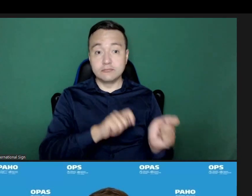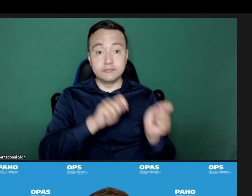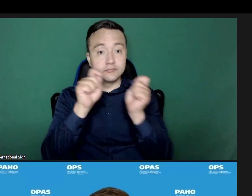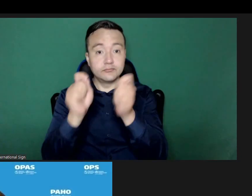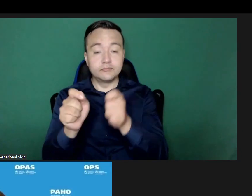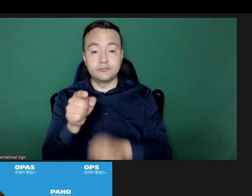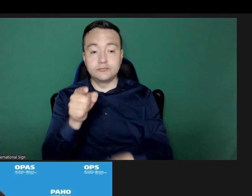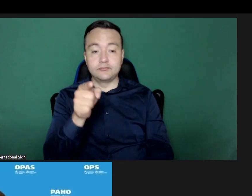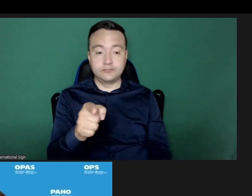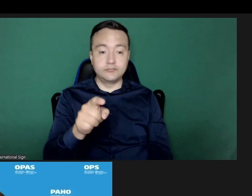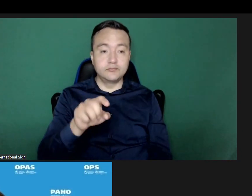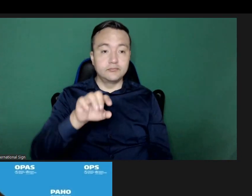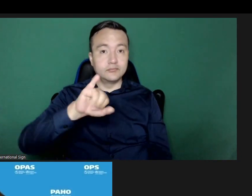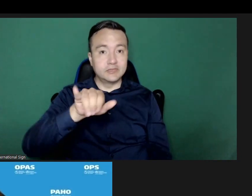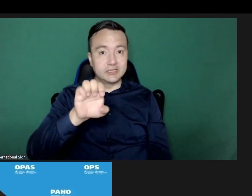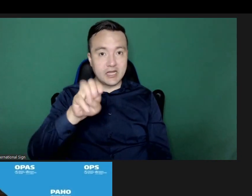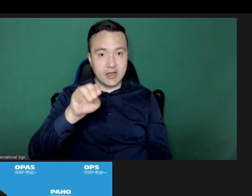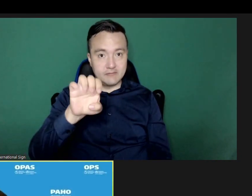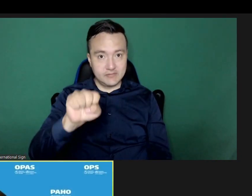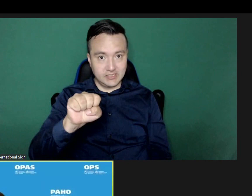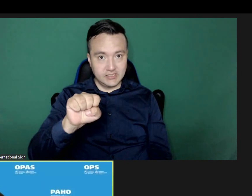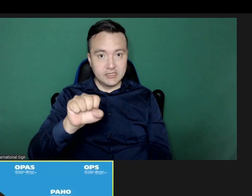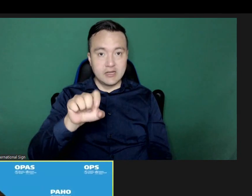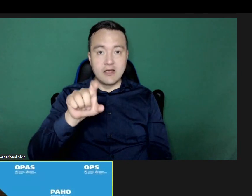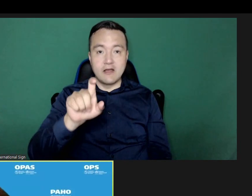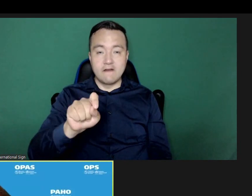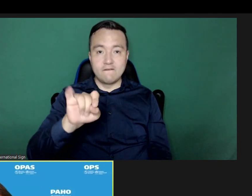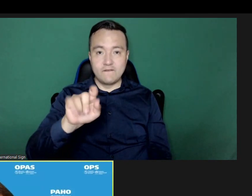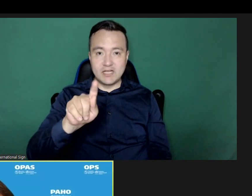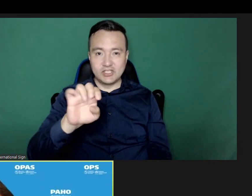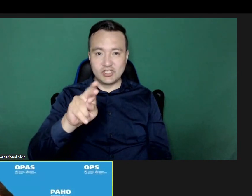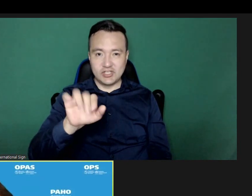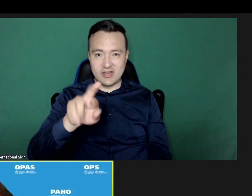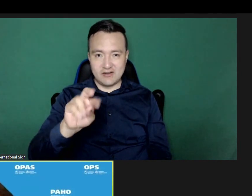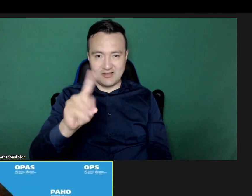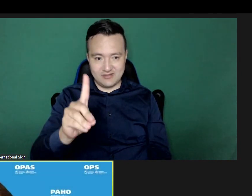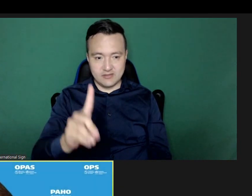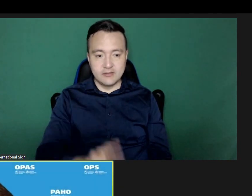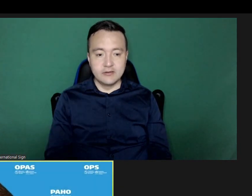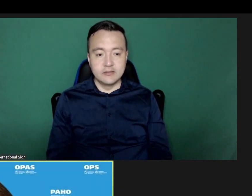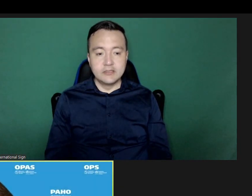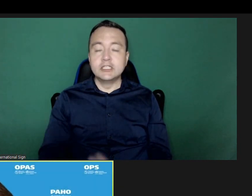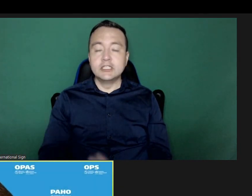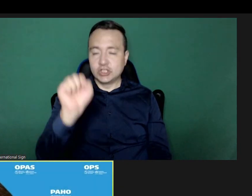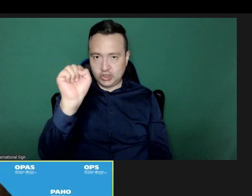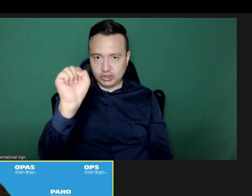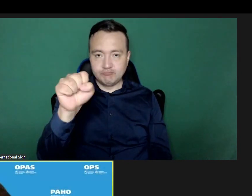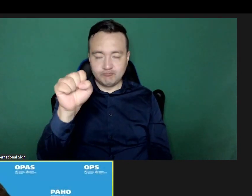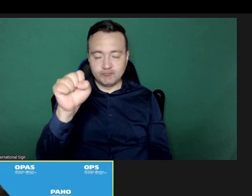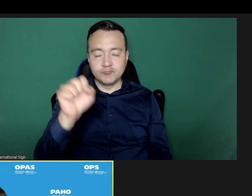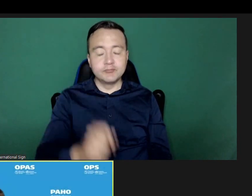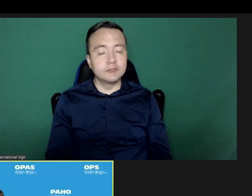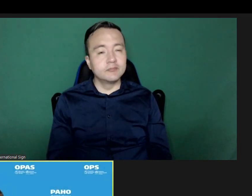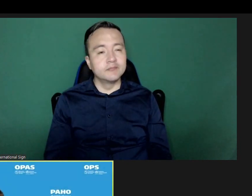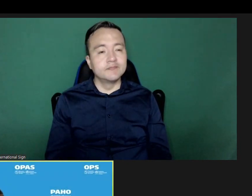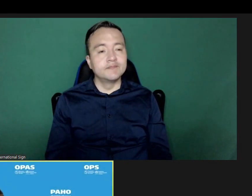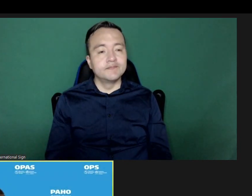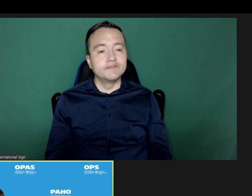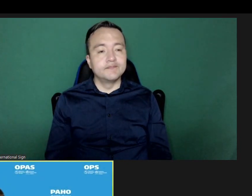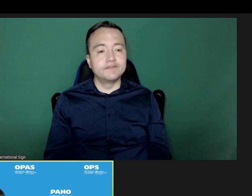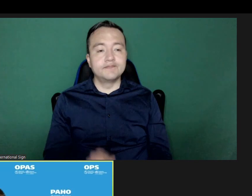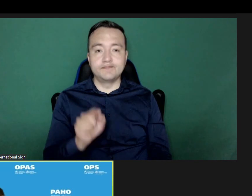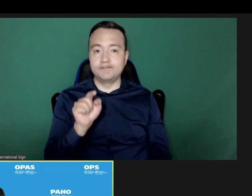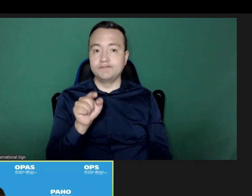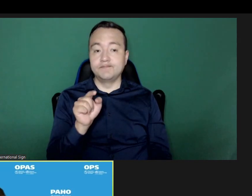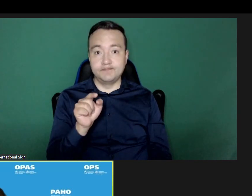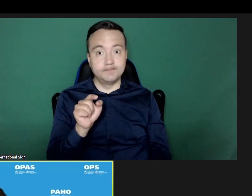al doctor James Fitzgerald para algunos comentarios. Sí, muchas gracias, Silvana. Y realmente es una pregunta bastante compleja, pero si